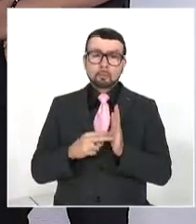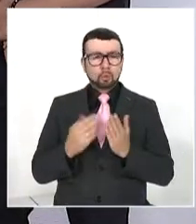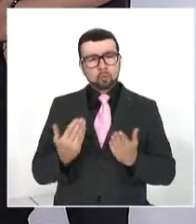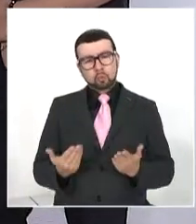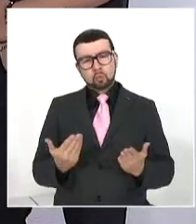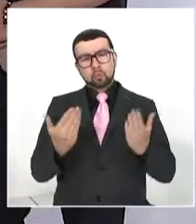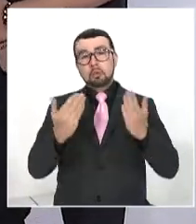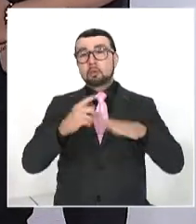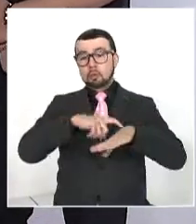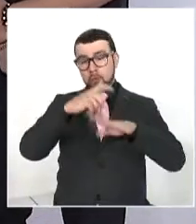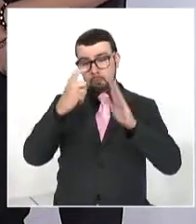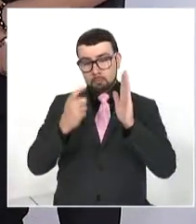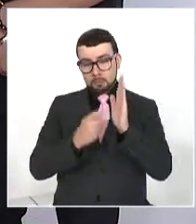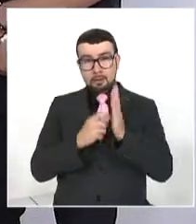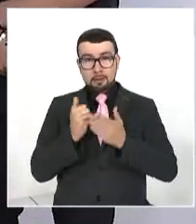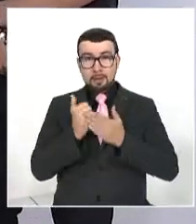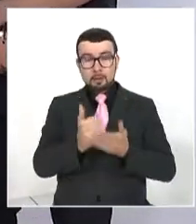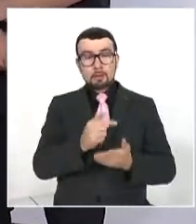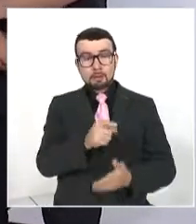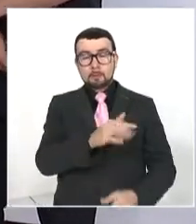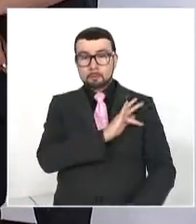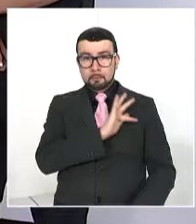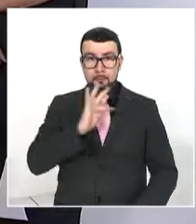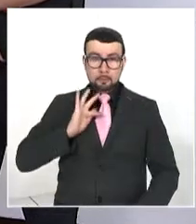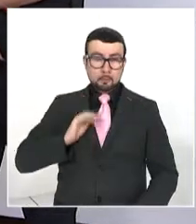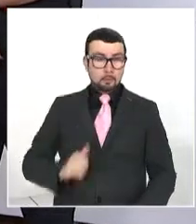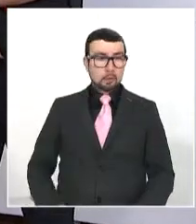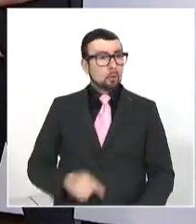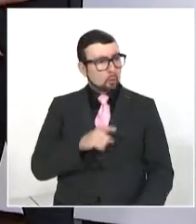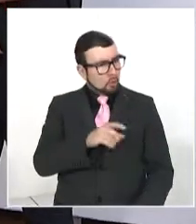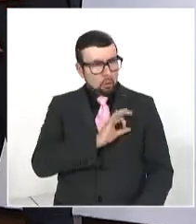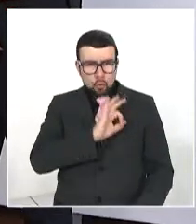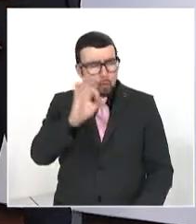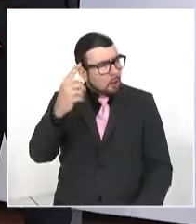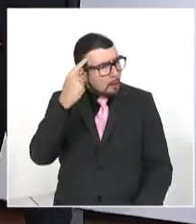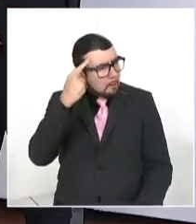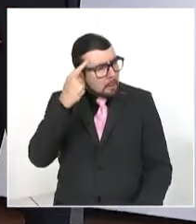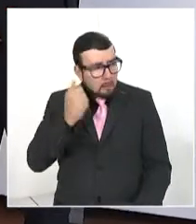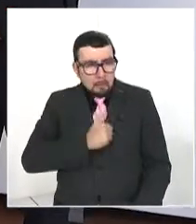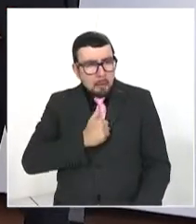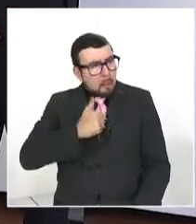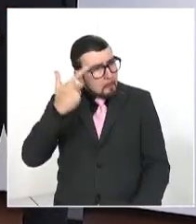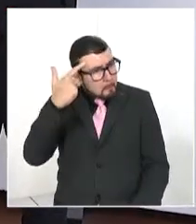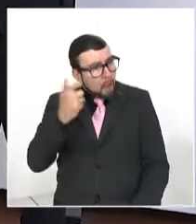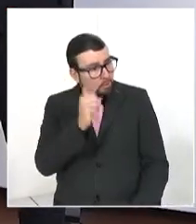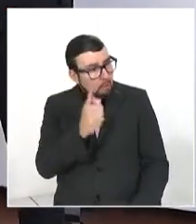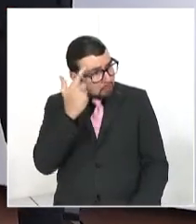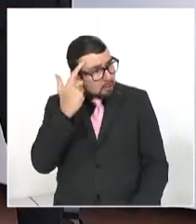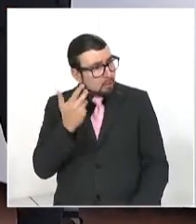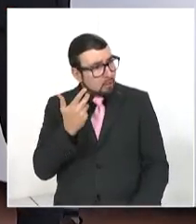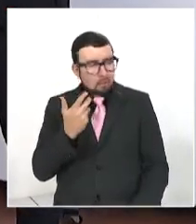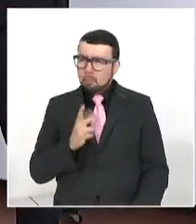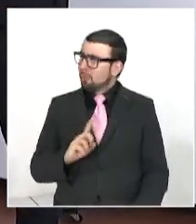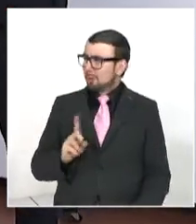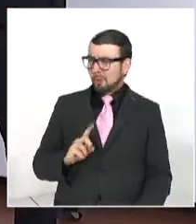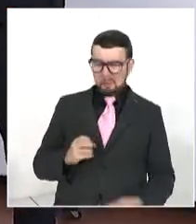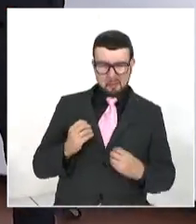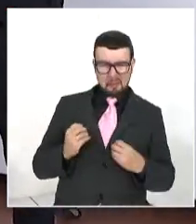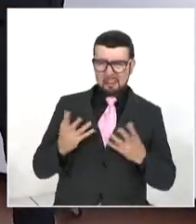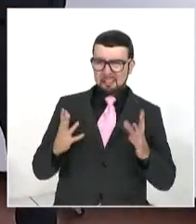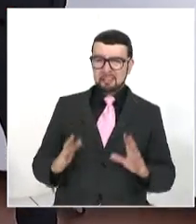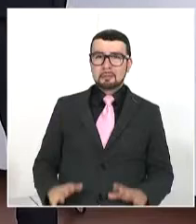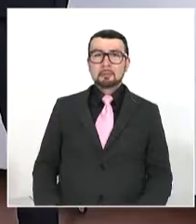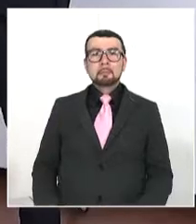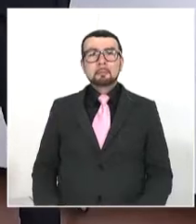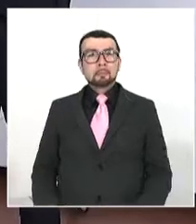gran complemento terapéutico. Porque usted nunca ha pensado en suicidarse. No, No. ¿para qué? Y